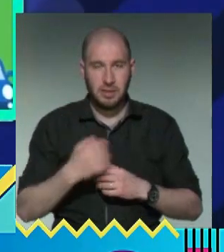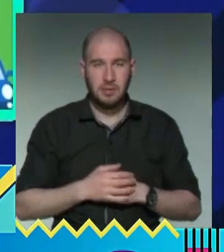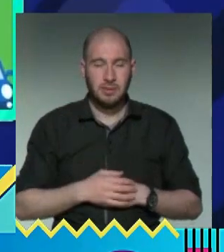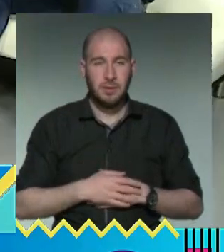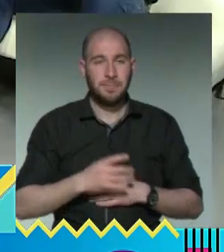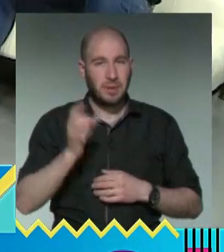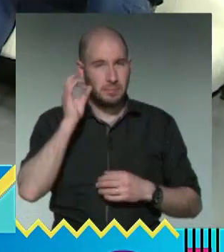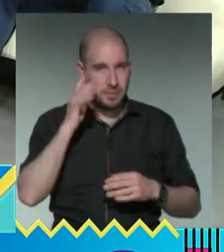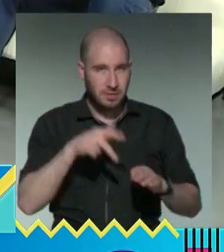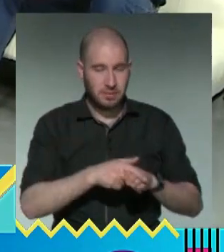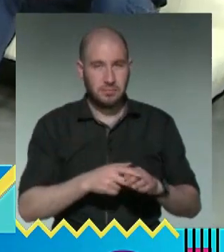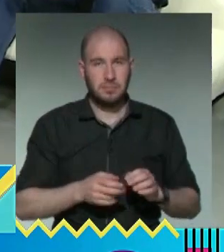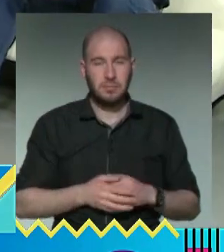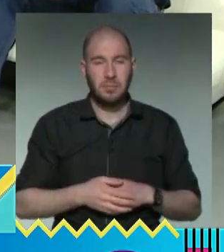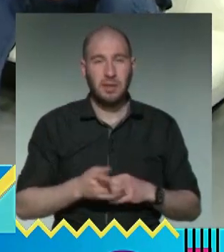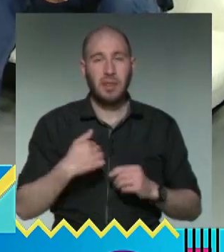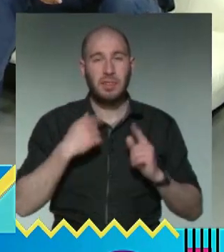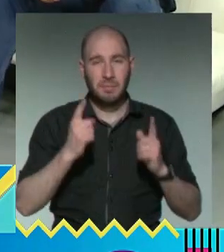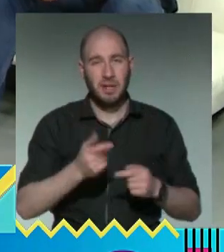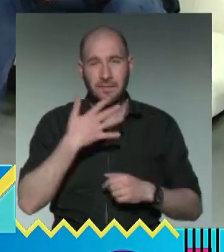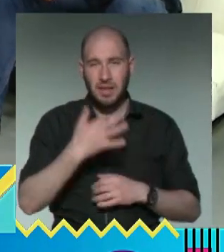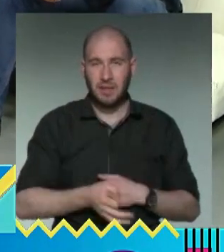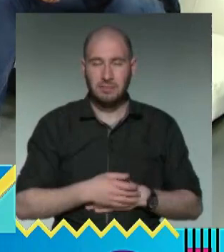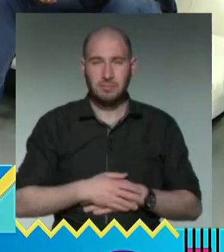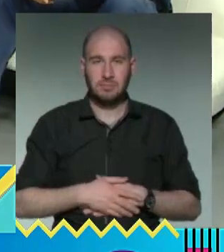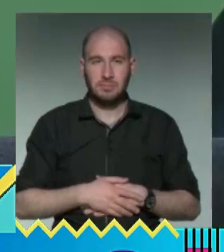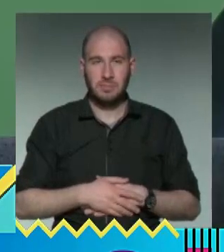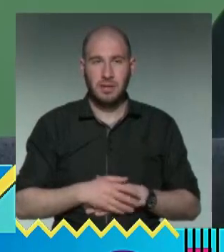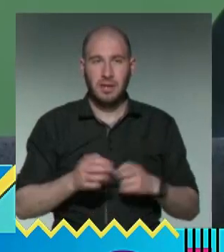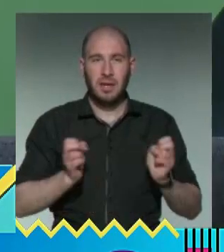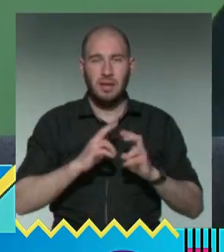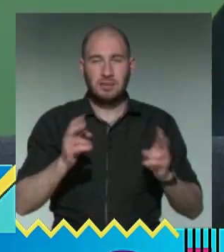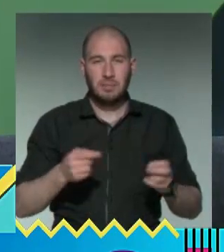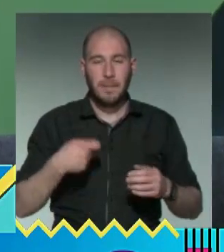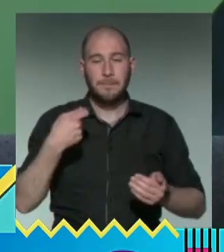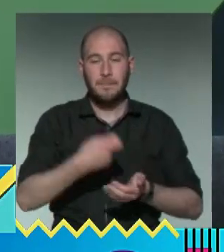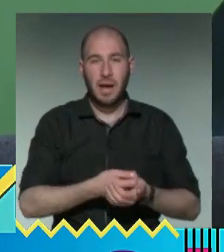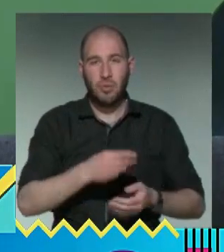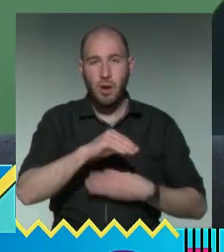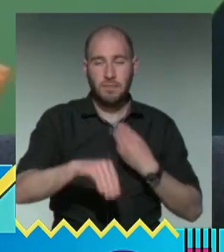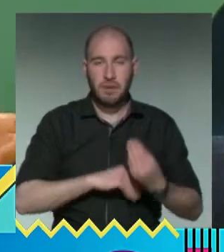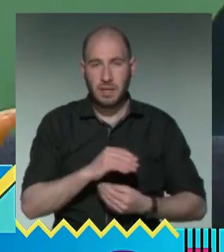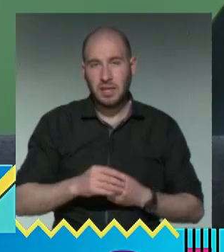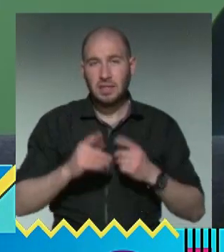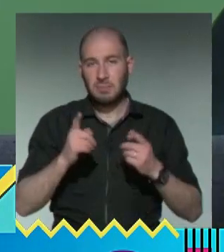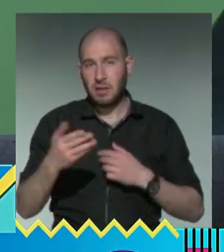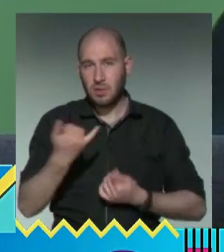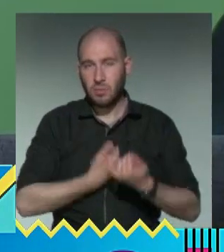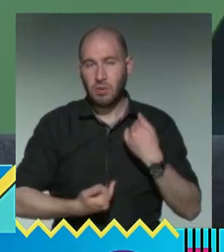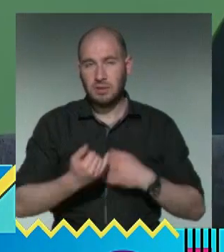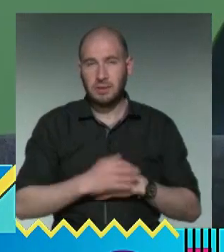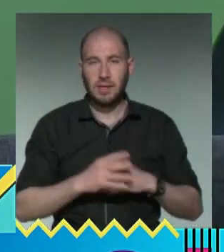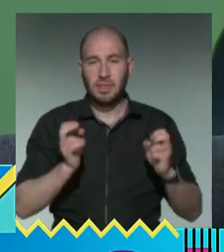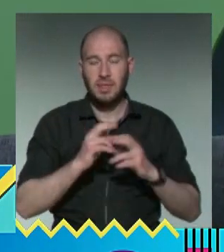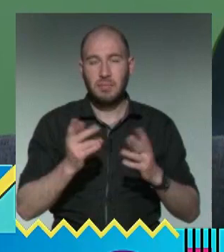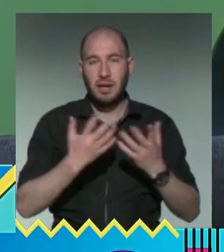Sí, No, perdón, me interrumpí. No, que también es una realidad que el tema de lo que tienen que abonar tanto a las familias, como lo que decían en